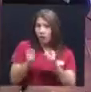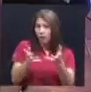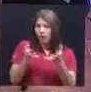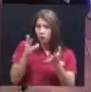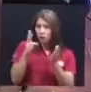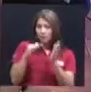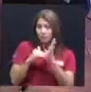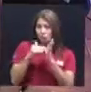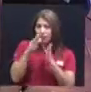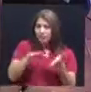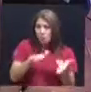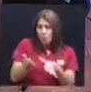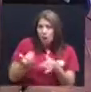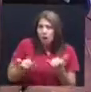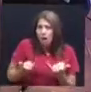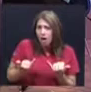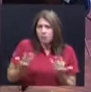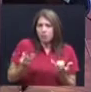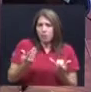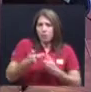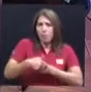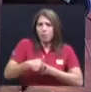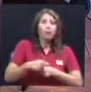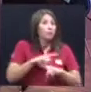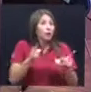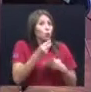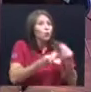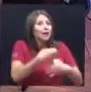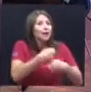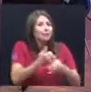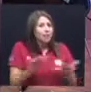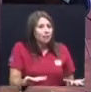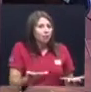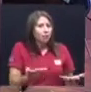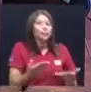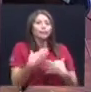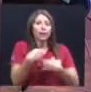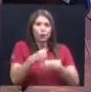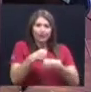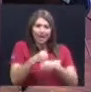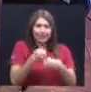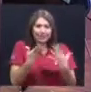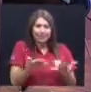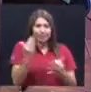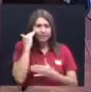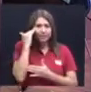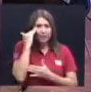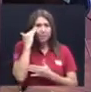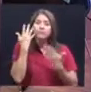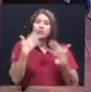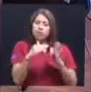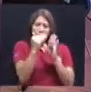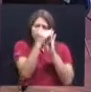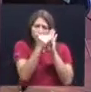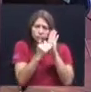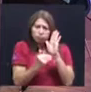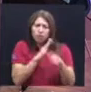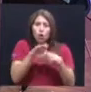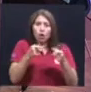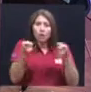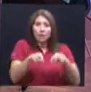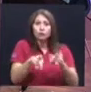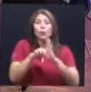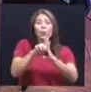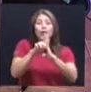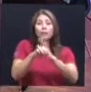en a estas alturas pero lo están haciendo los están haciendo y se se sabe y hay registro todo lo que pasó por ejemplo en los